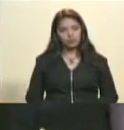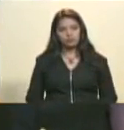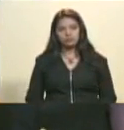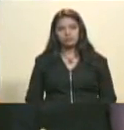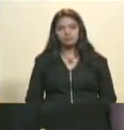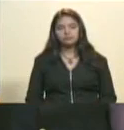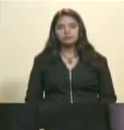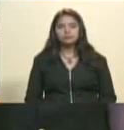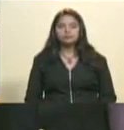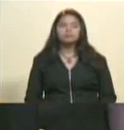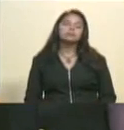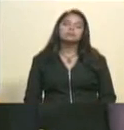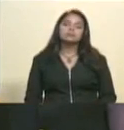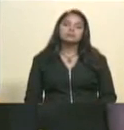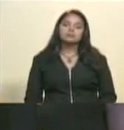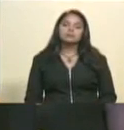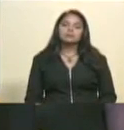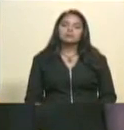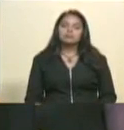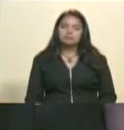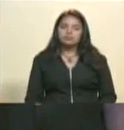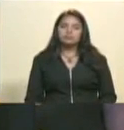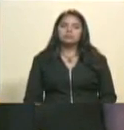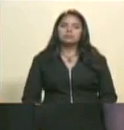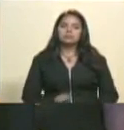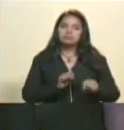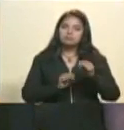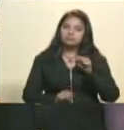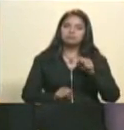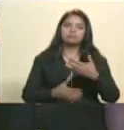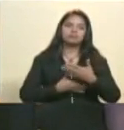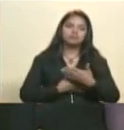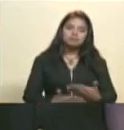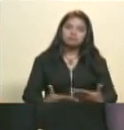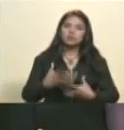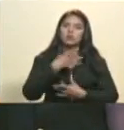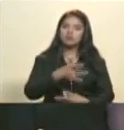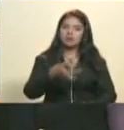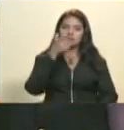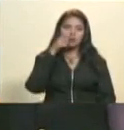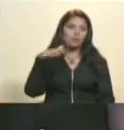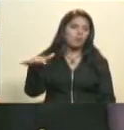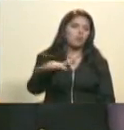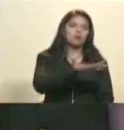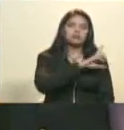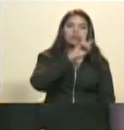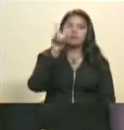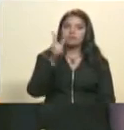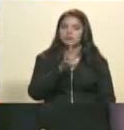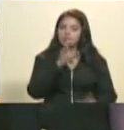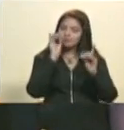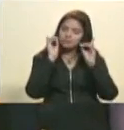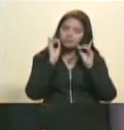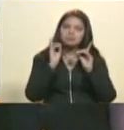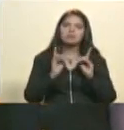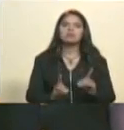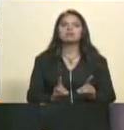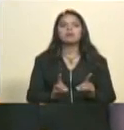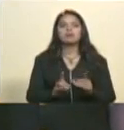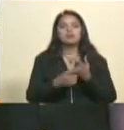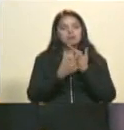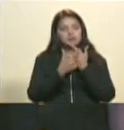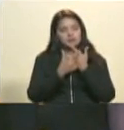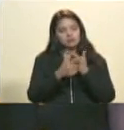Defenderemos a toda costa los más sagrados intereses del pueblo venezolano, su dignidad,